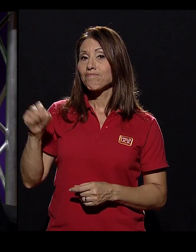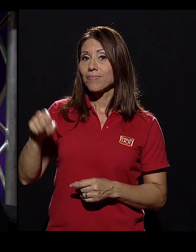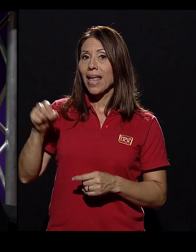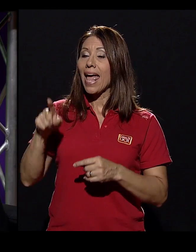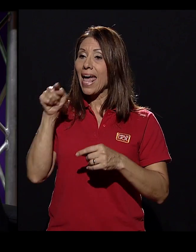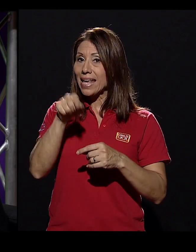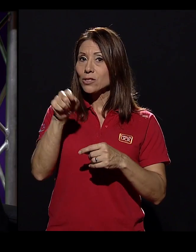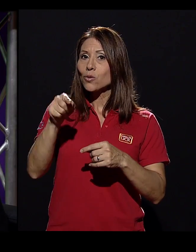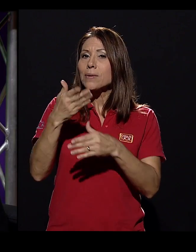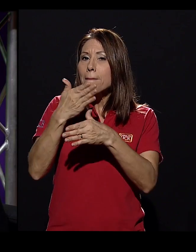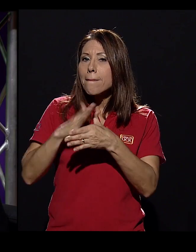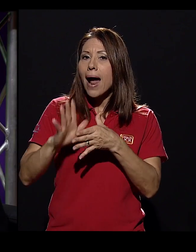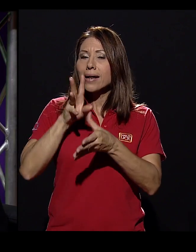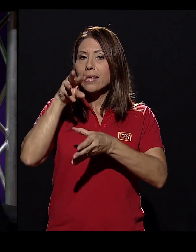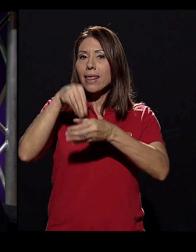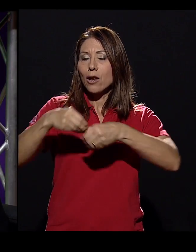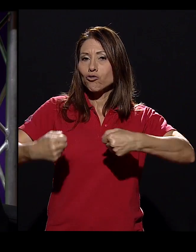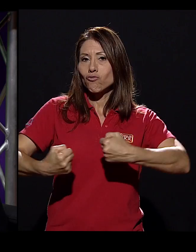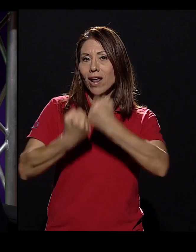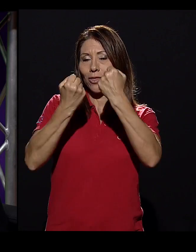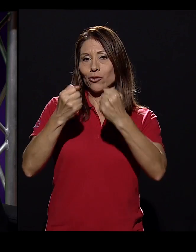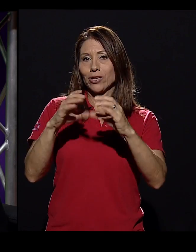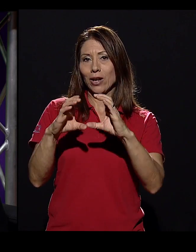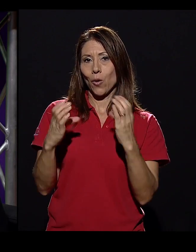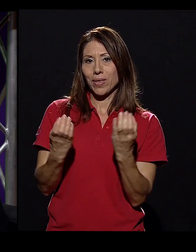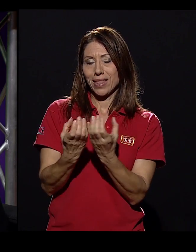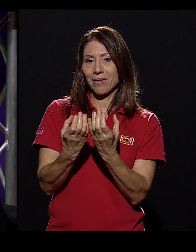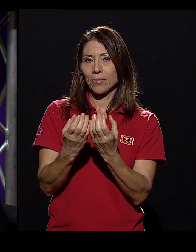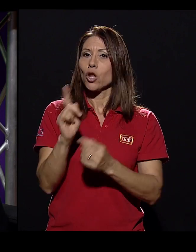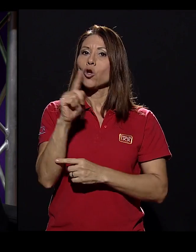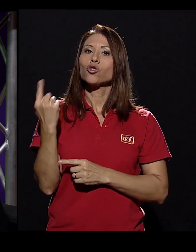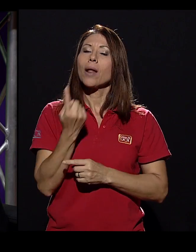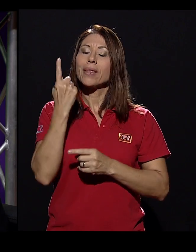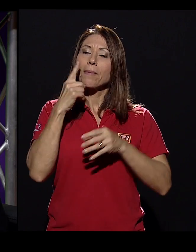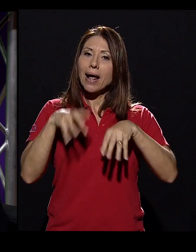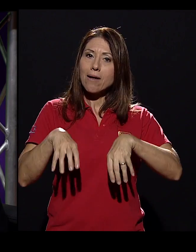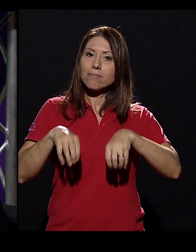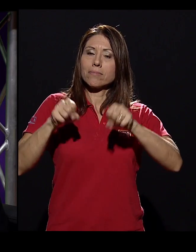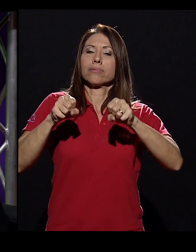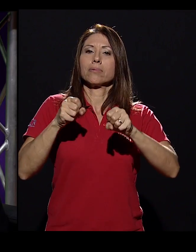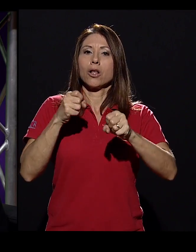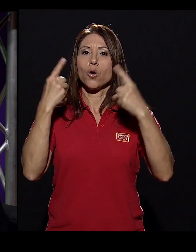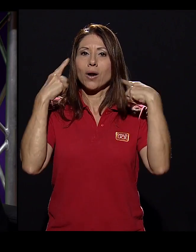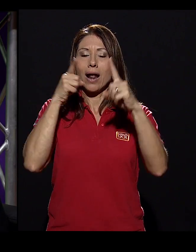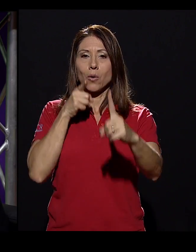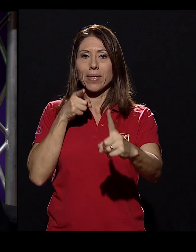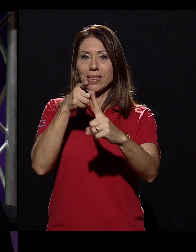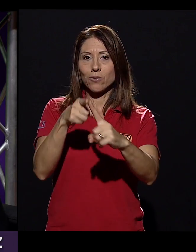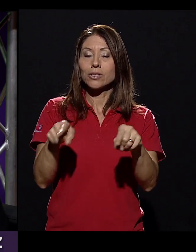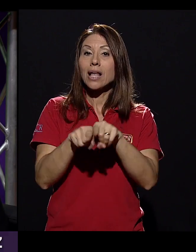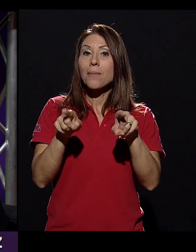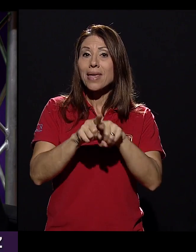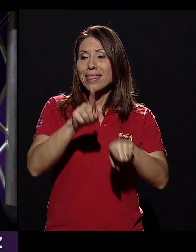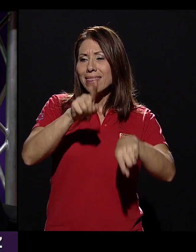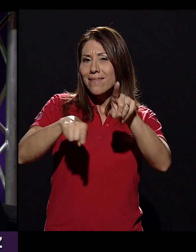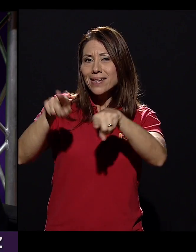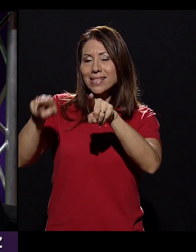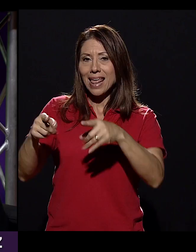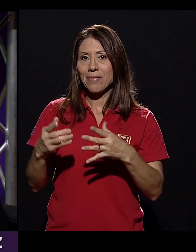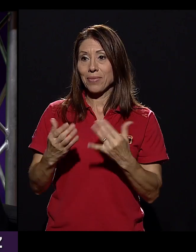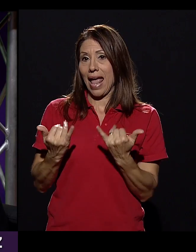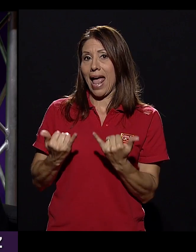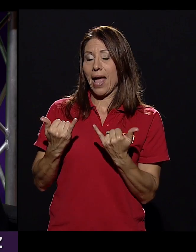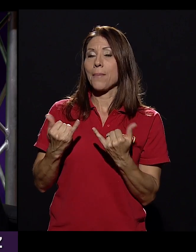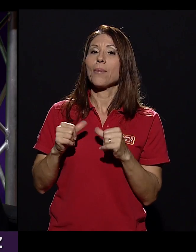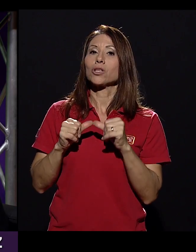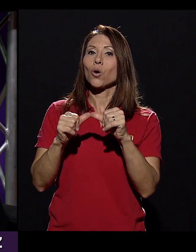retos que hay desde el comité, no solo en la ejecución de sus objetivos, sino también en la diversidad que